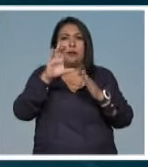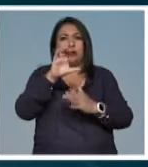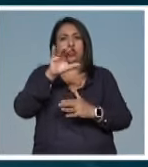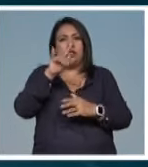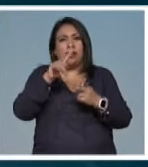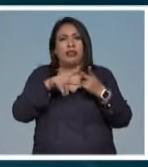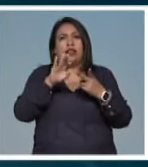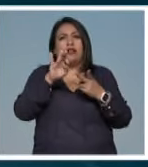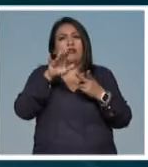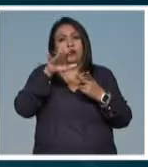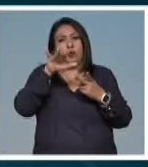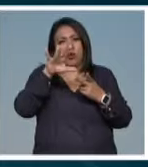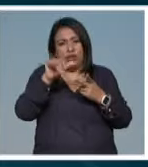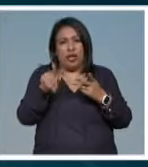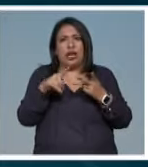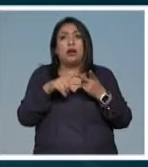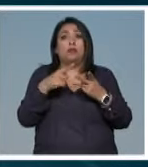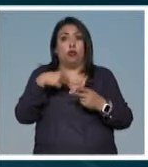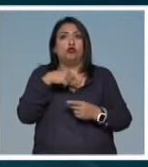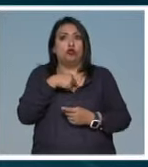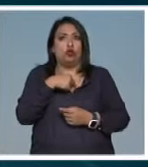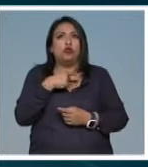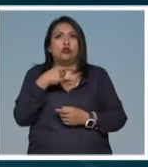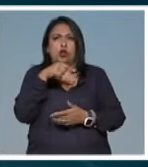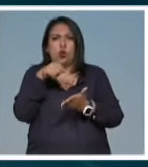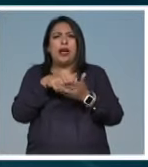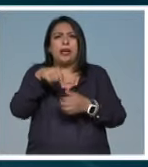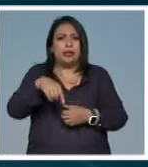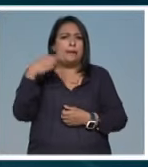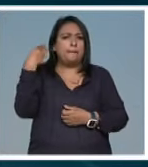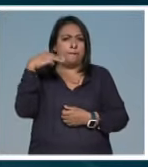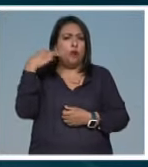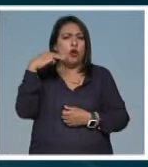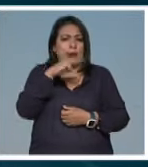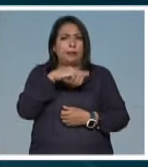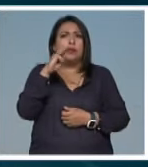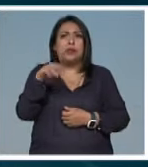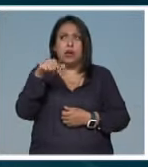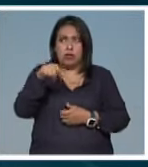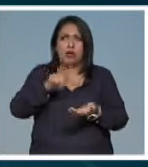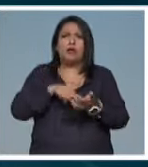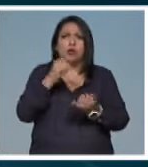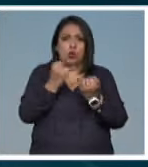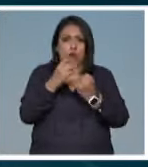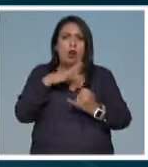la Filmoteca. Nosotros estamos en Morelia, Michoacán, entonces también está aquí la UNAM.